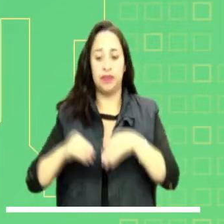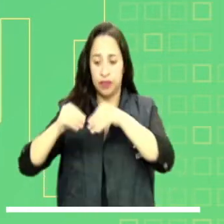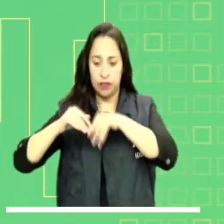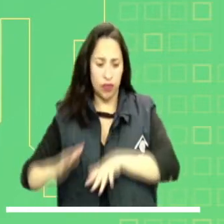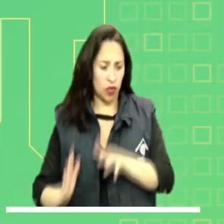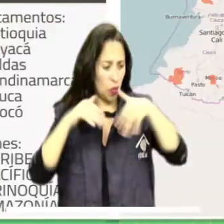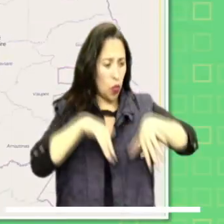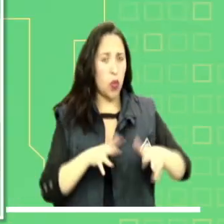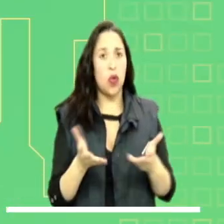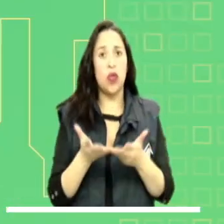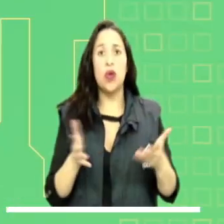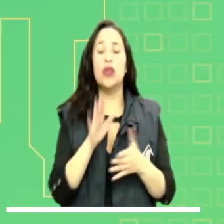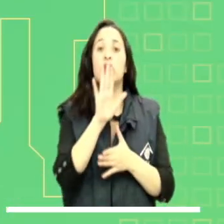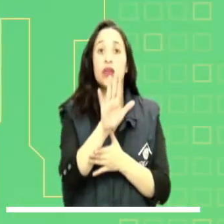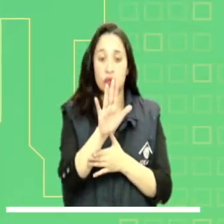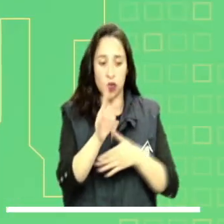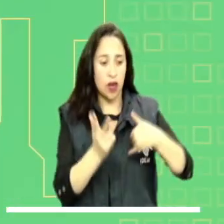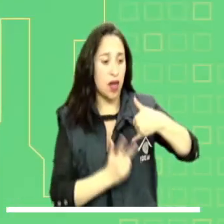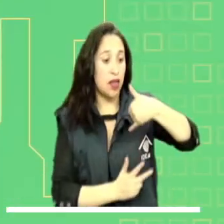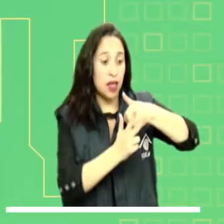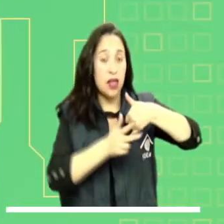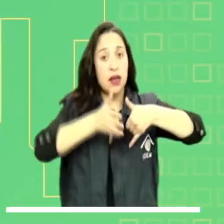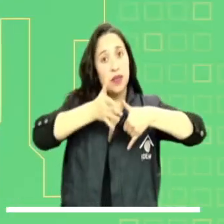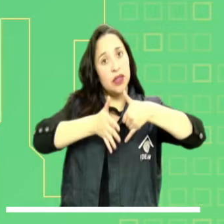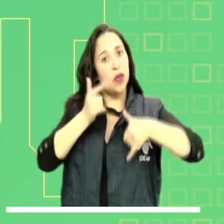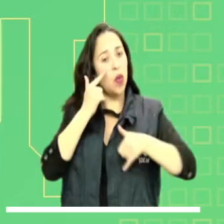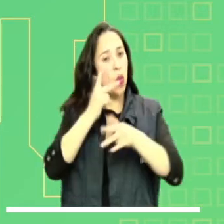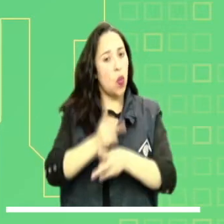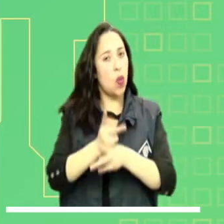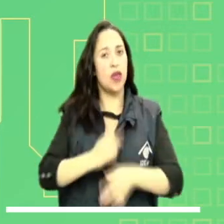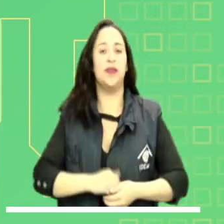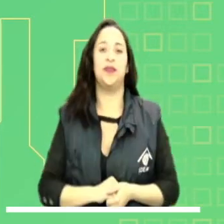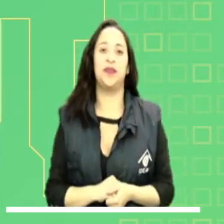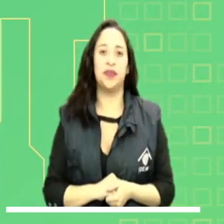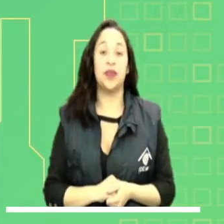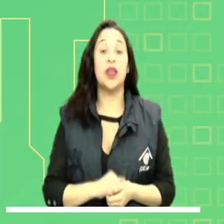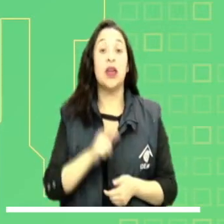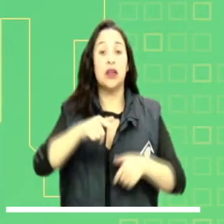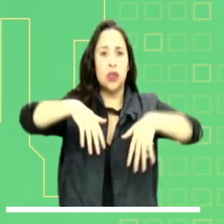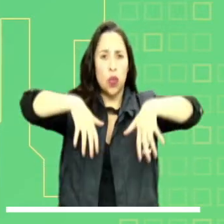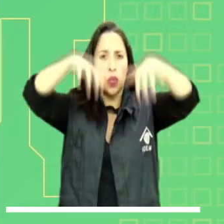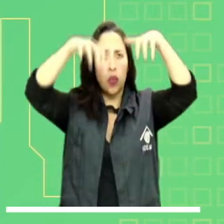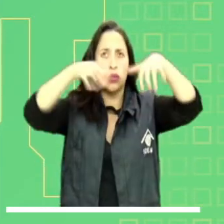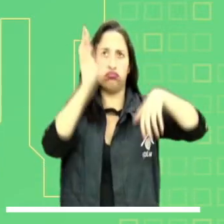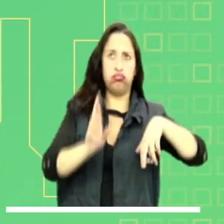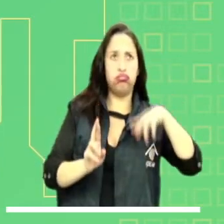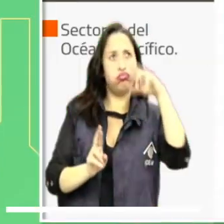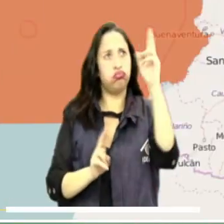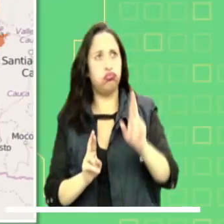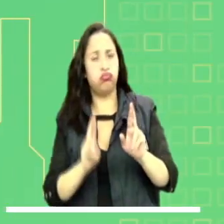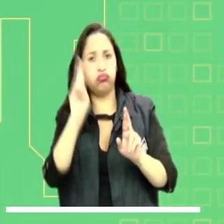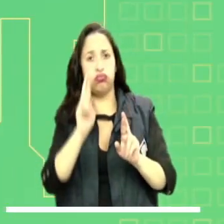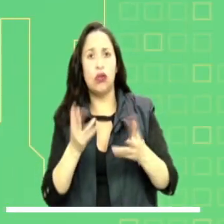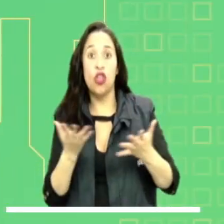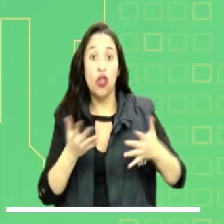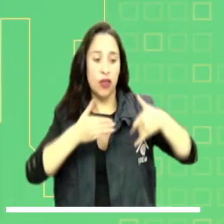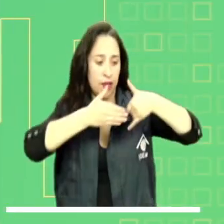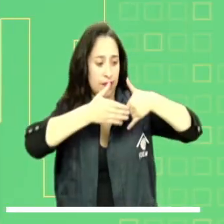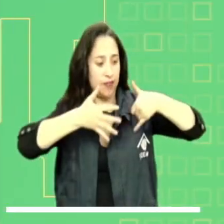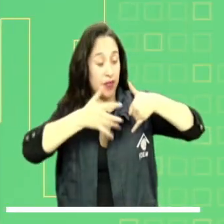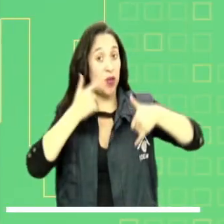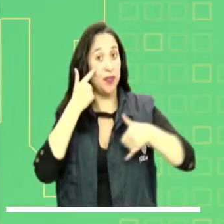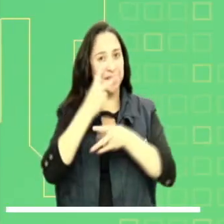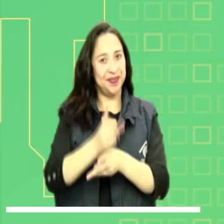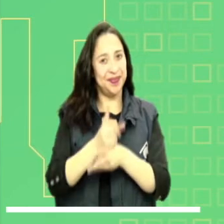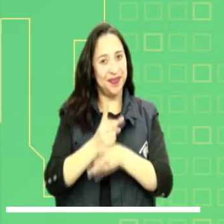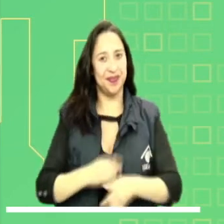Caquetá. Máxima alerta por deslizamientos de tierra en zonas inestables de las regiones andina y pacífica. Mucha precaución